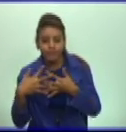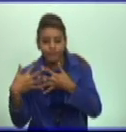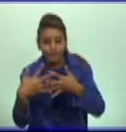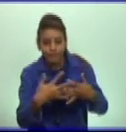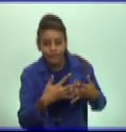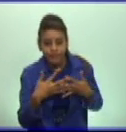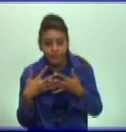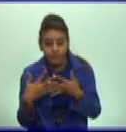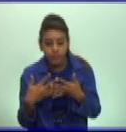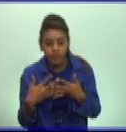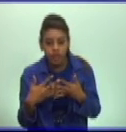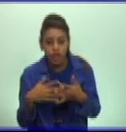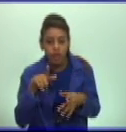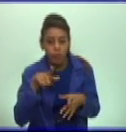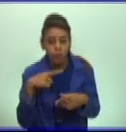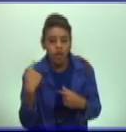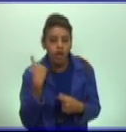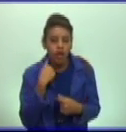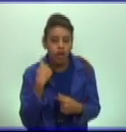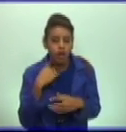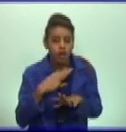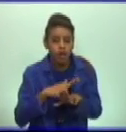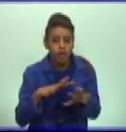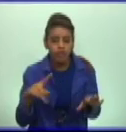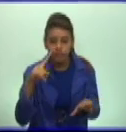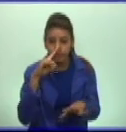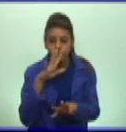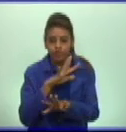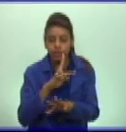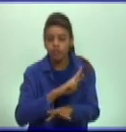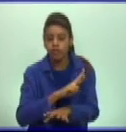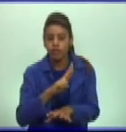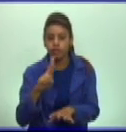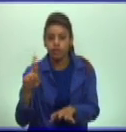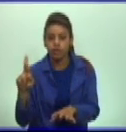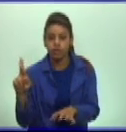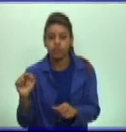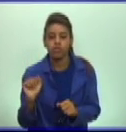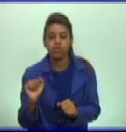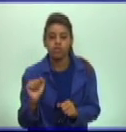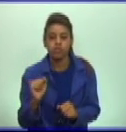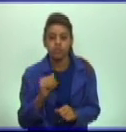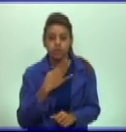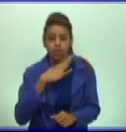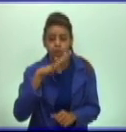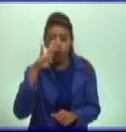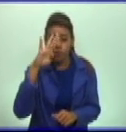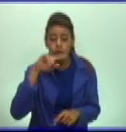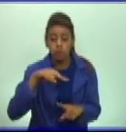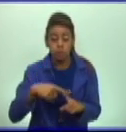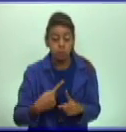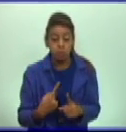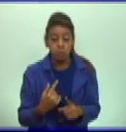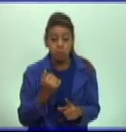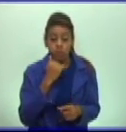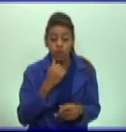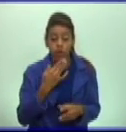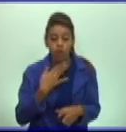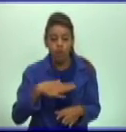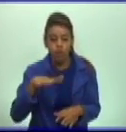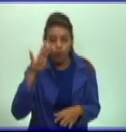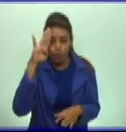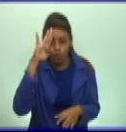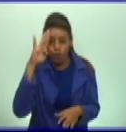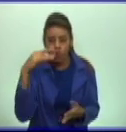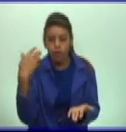decía que para esos años había llegado el fin de la revolución cubana. Sin embargo, en Cuba se pone en práctica el